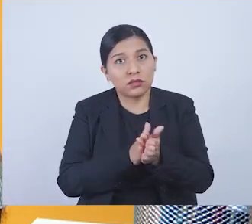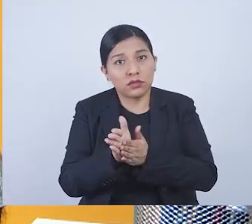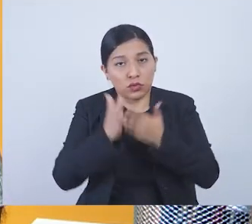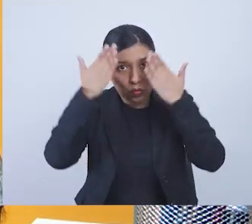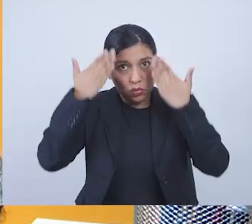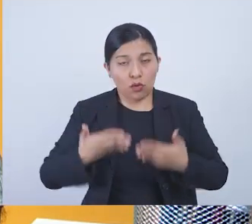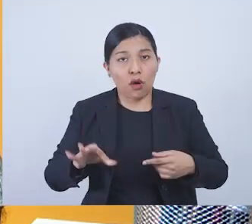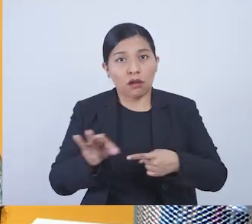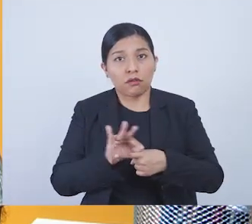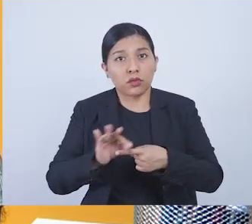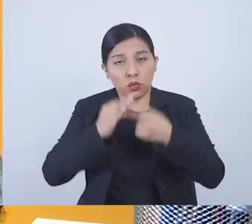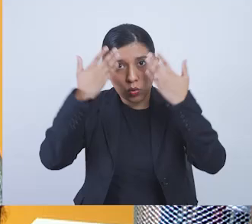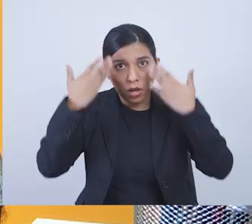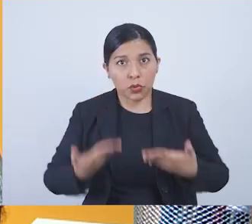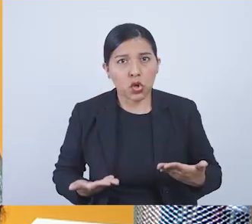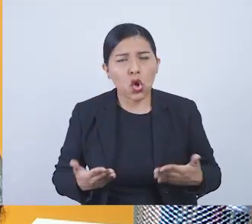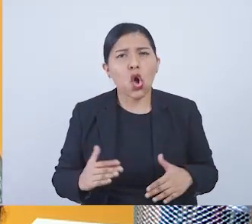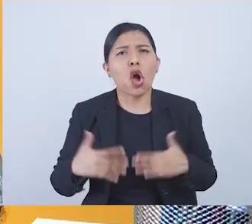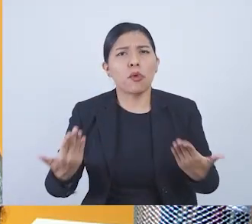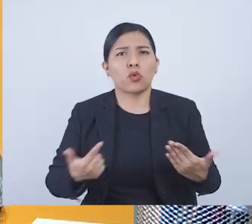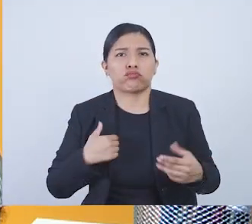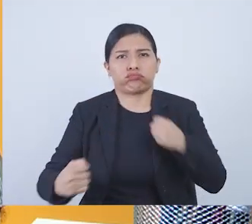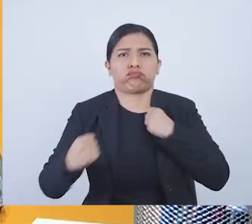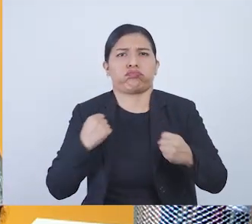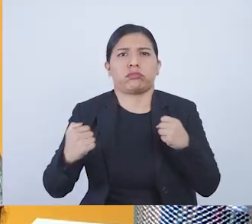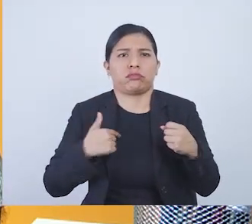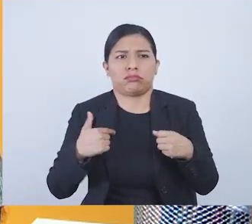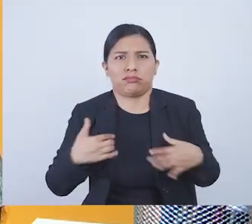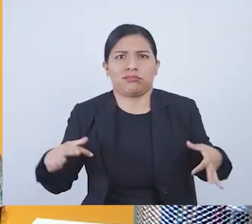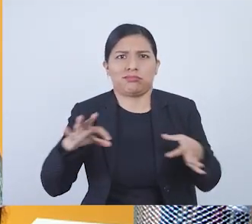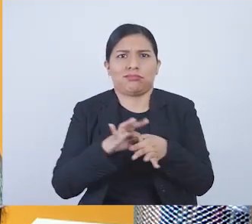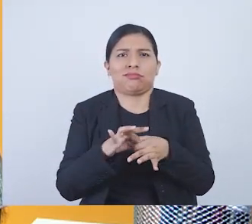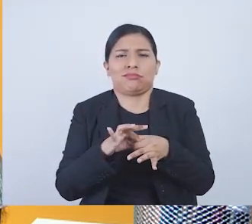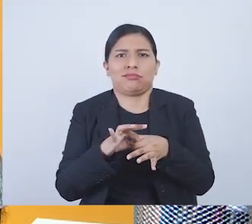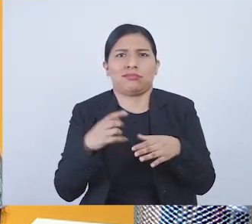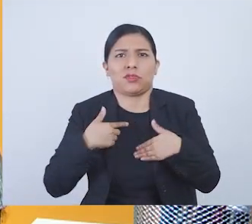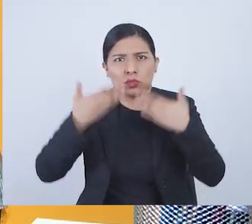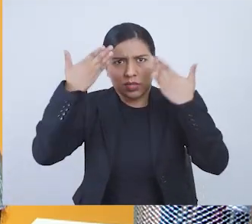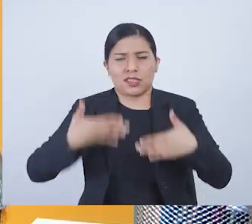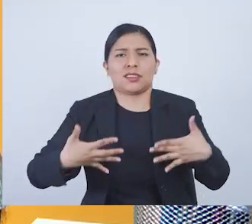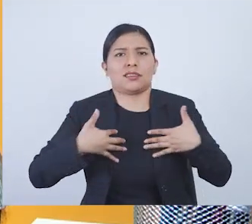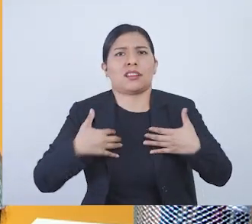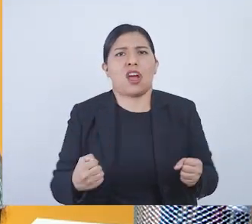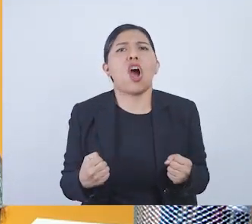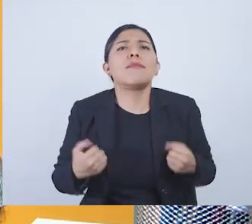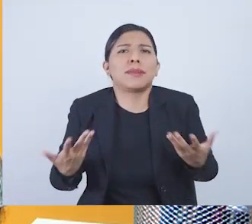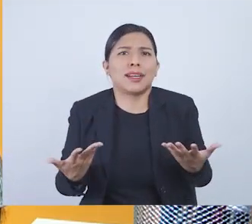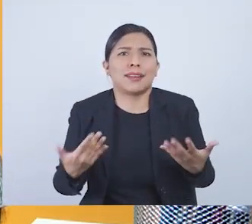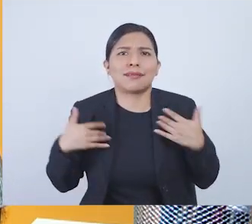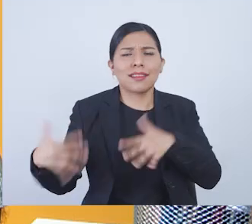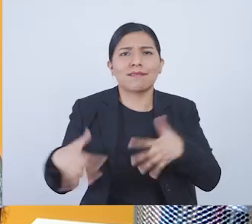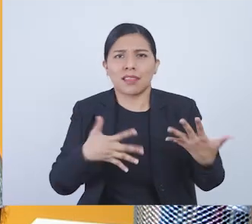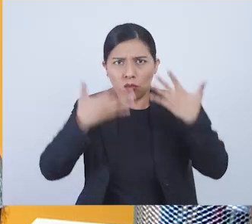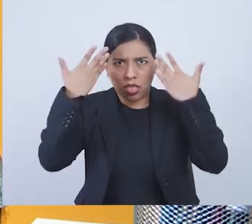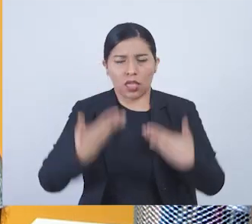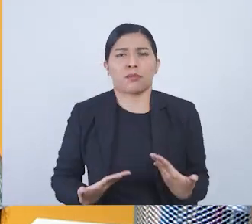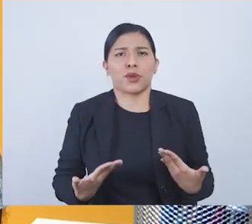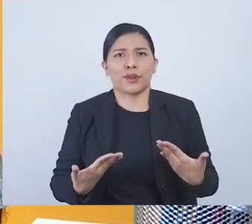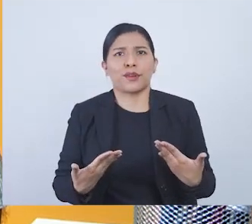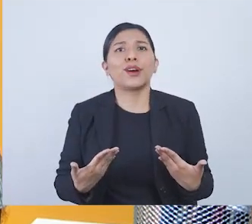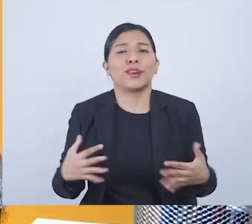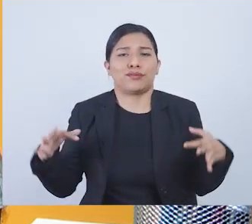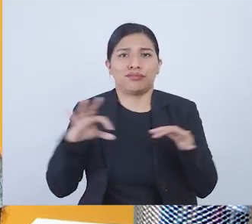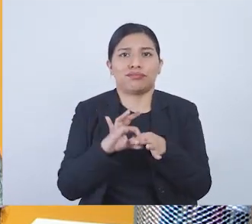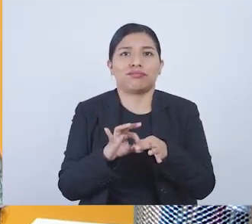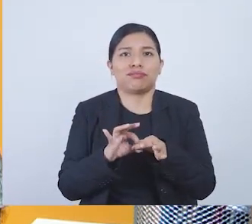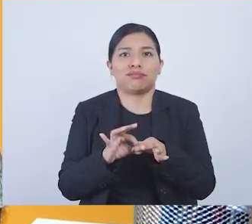orgánico, la incidencia que va a tener determinada actividad física como estímulo externo a las